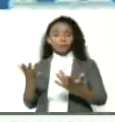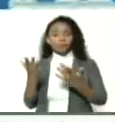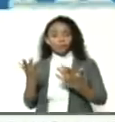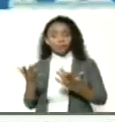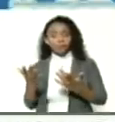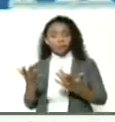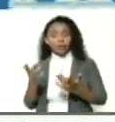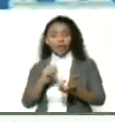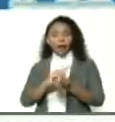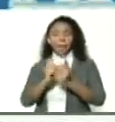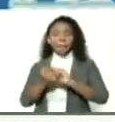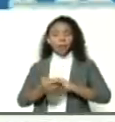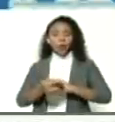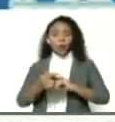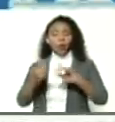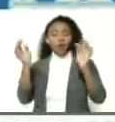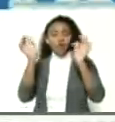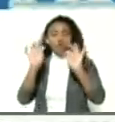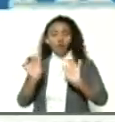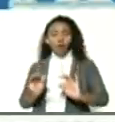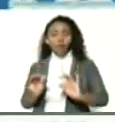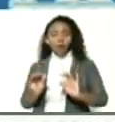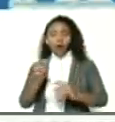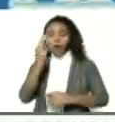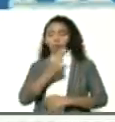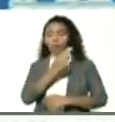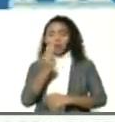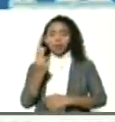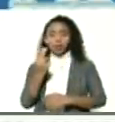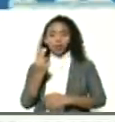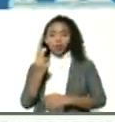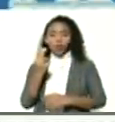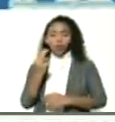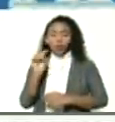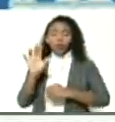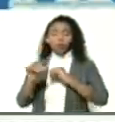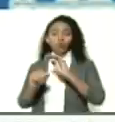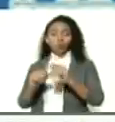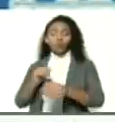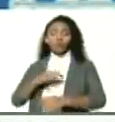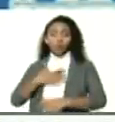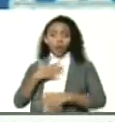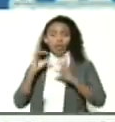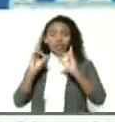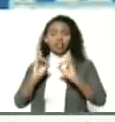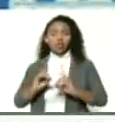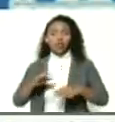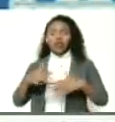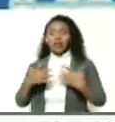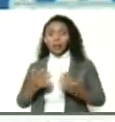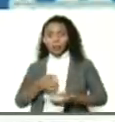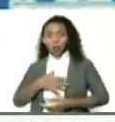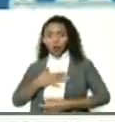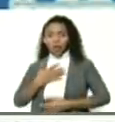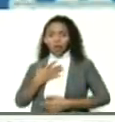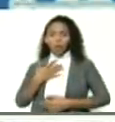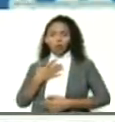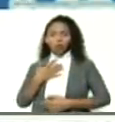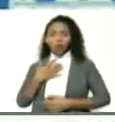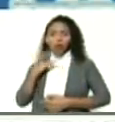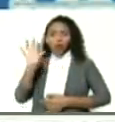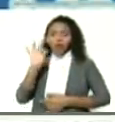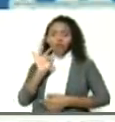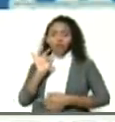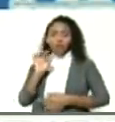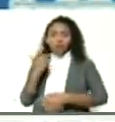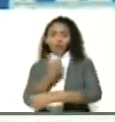se cambió al formato de compromiso optativo, podrá decidir qué vacuna podemos recibir en Venezuela. ¿En base